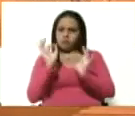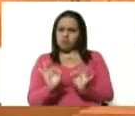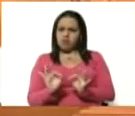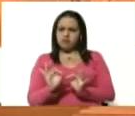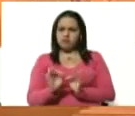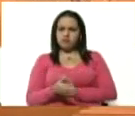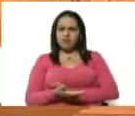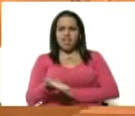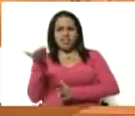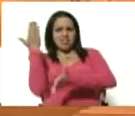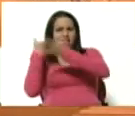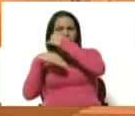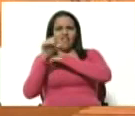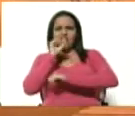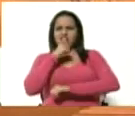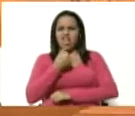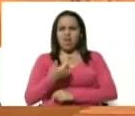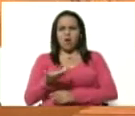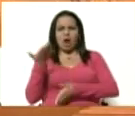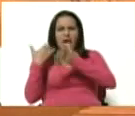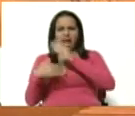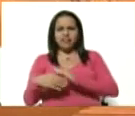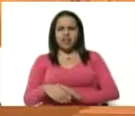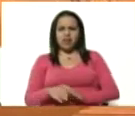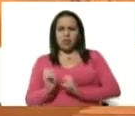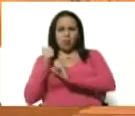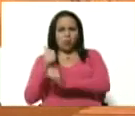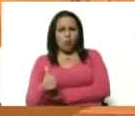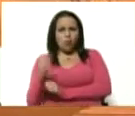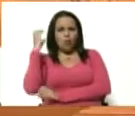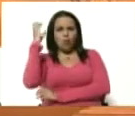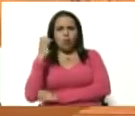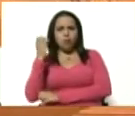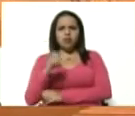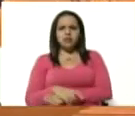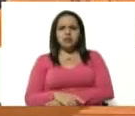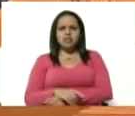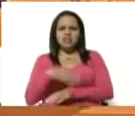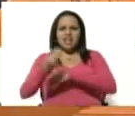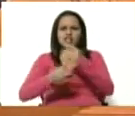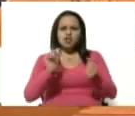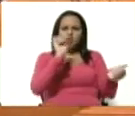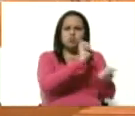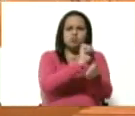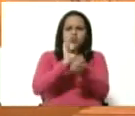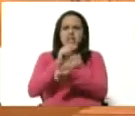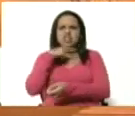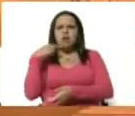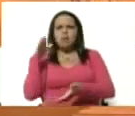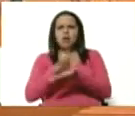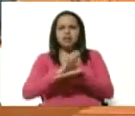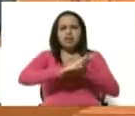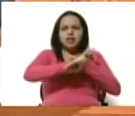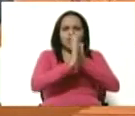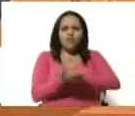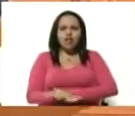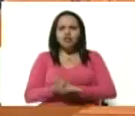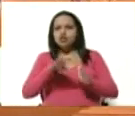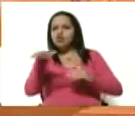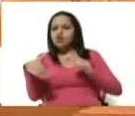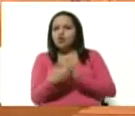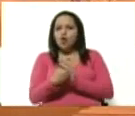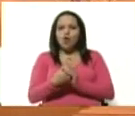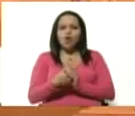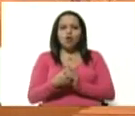del viejo y asqueroso colonialismo europeo que llenó de esclavismo, de muerte, de destrucción los